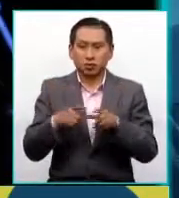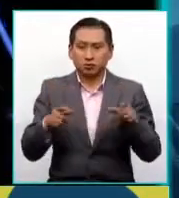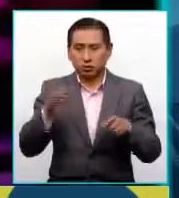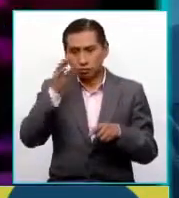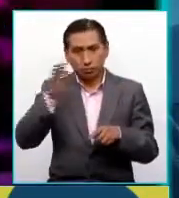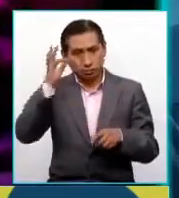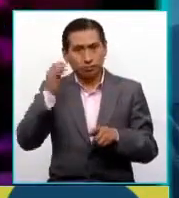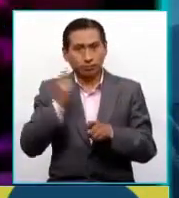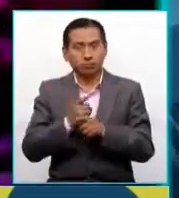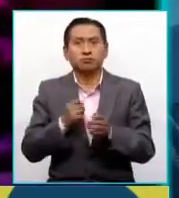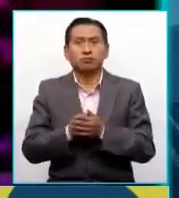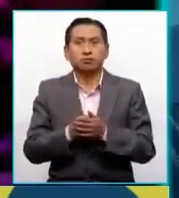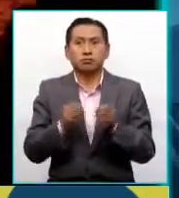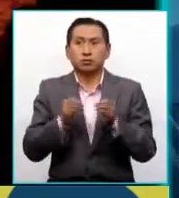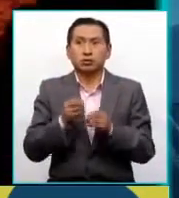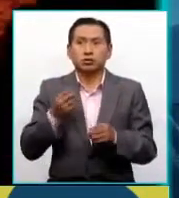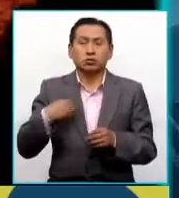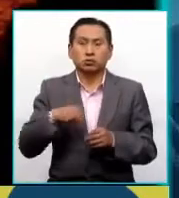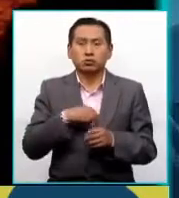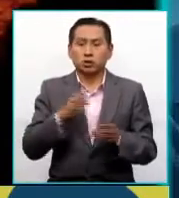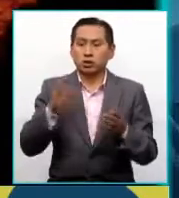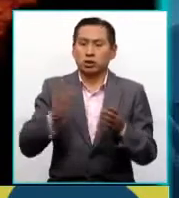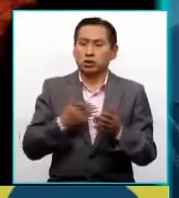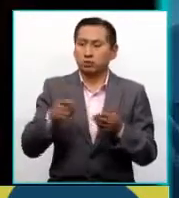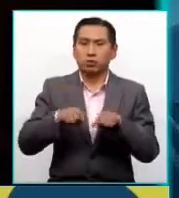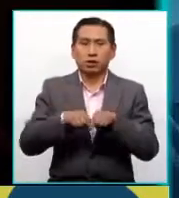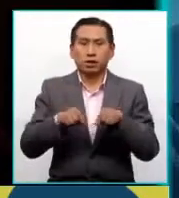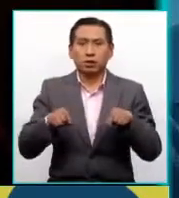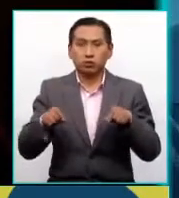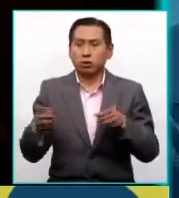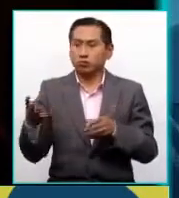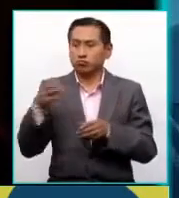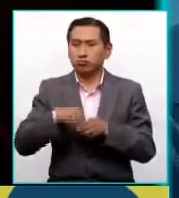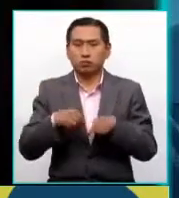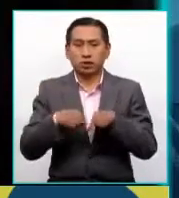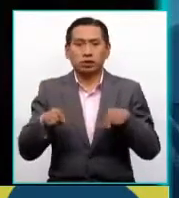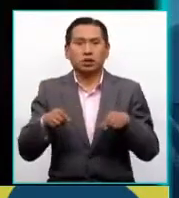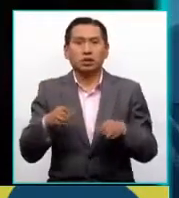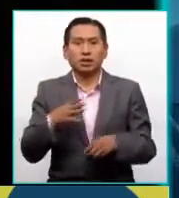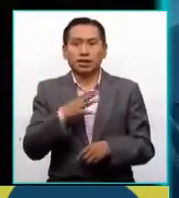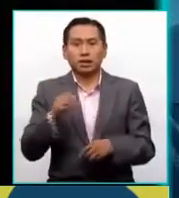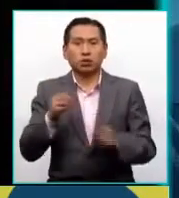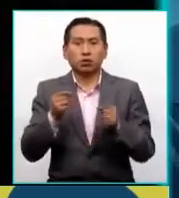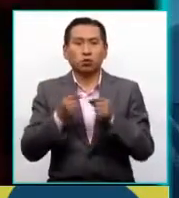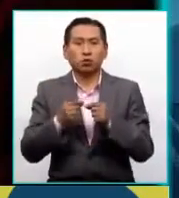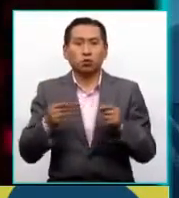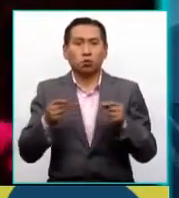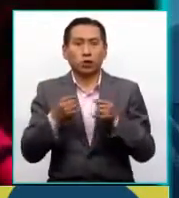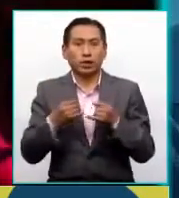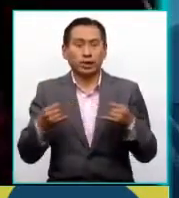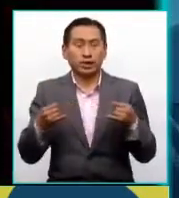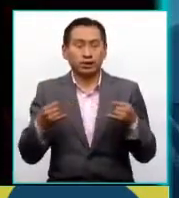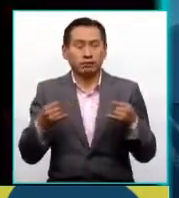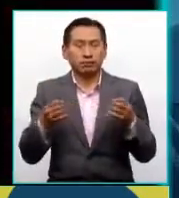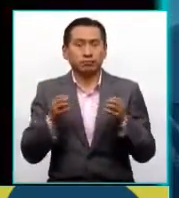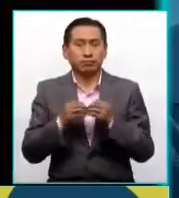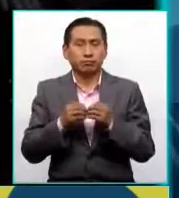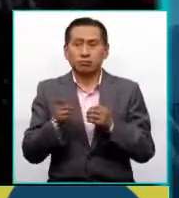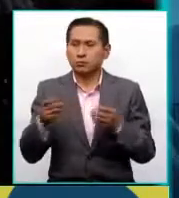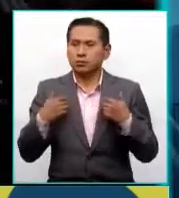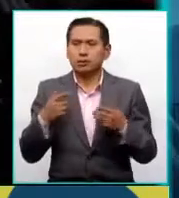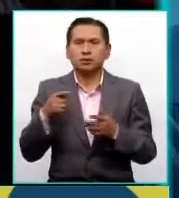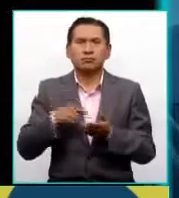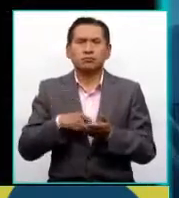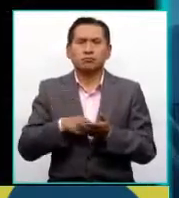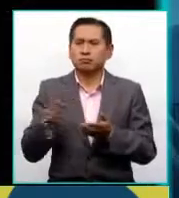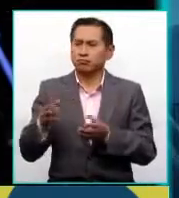indígenas, porque cantamos en quechua y hemos incorporado el quechua y el guaraní, ¿no? Y también viene desde